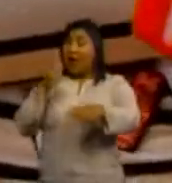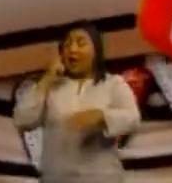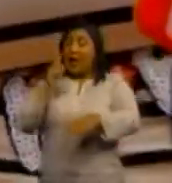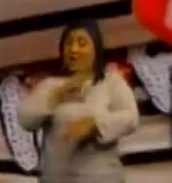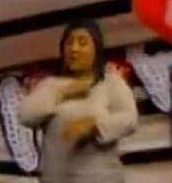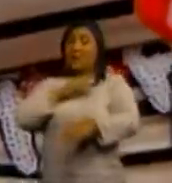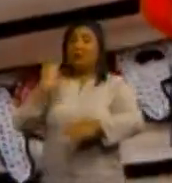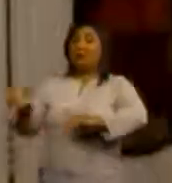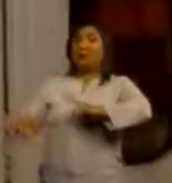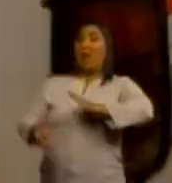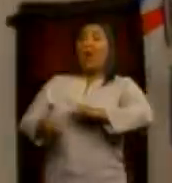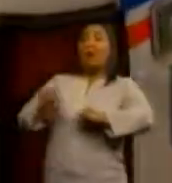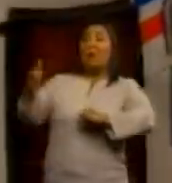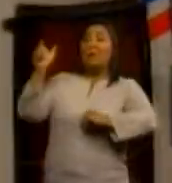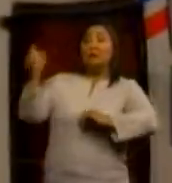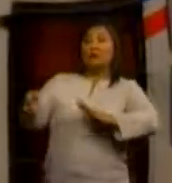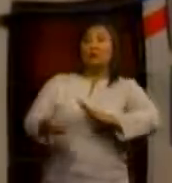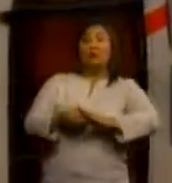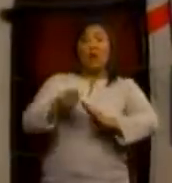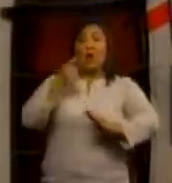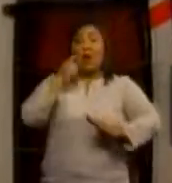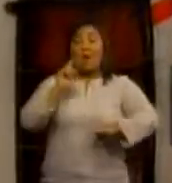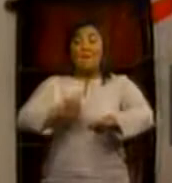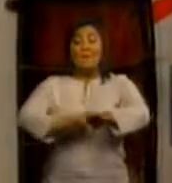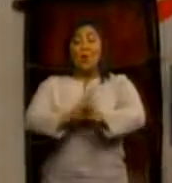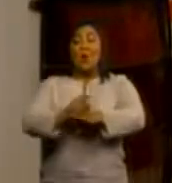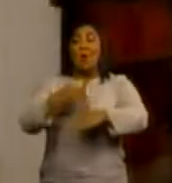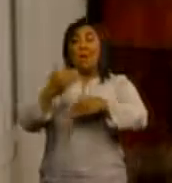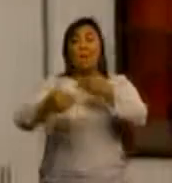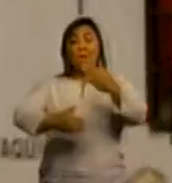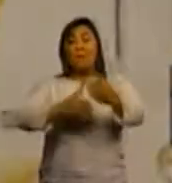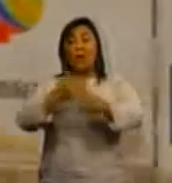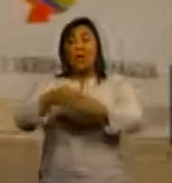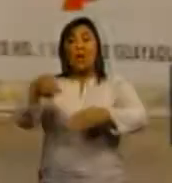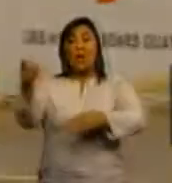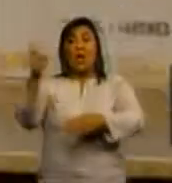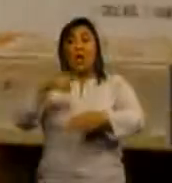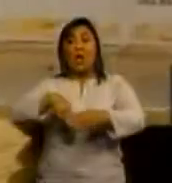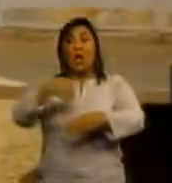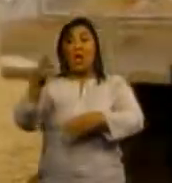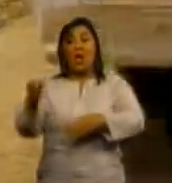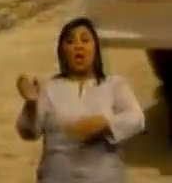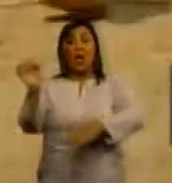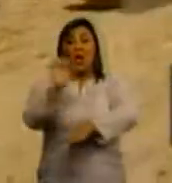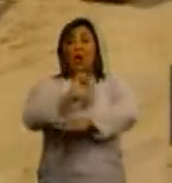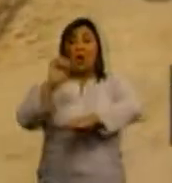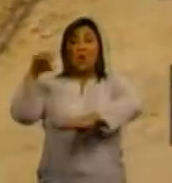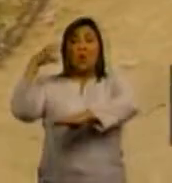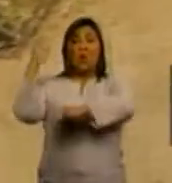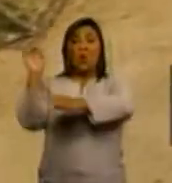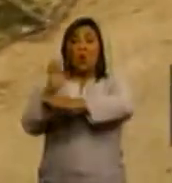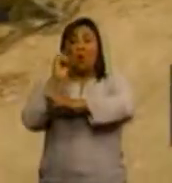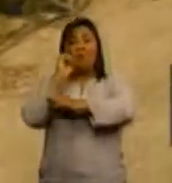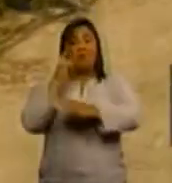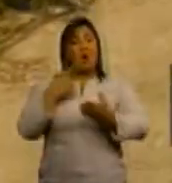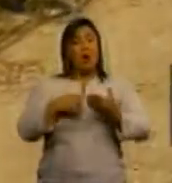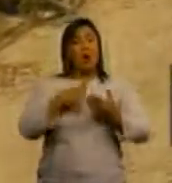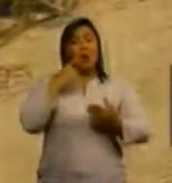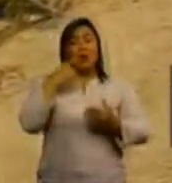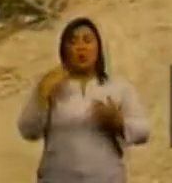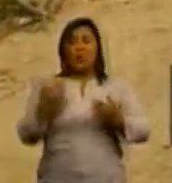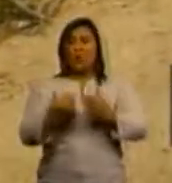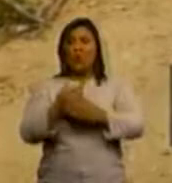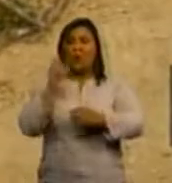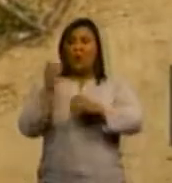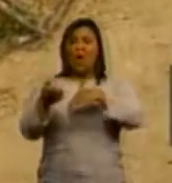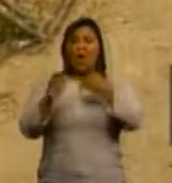le encarnizaron. Los minutos transcurrían. Entre el constante ir y venir de ambulancias y vehículos policiales, la hipótesis de un nuevo asesinato